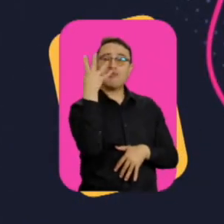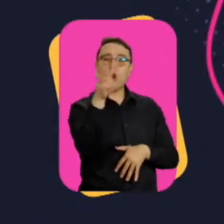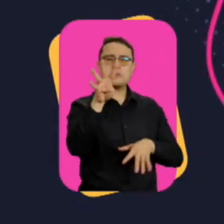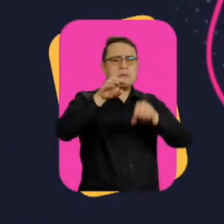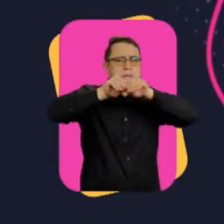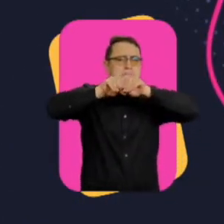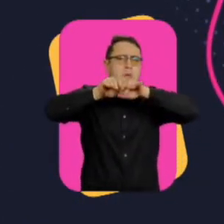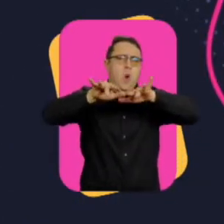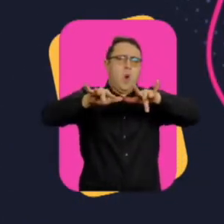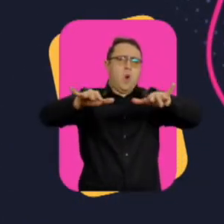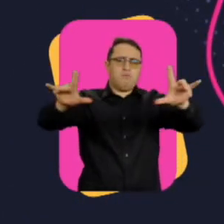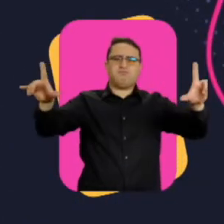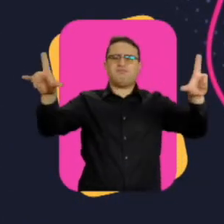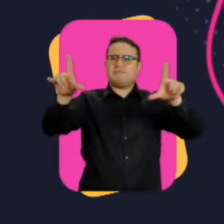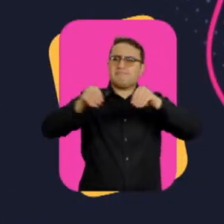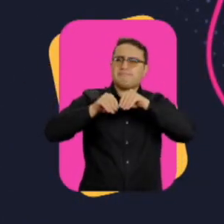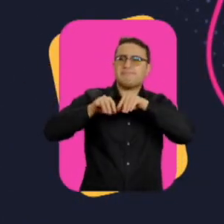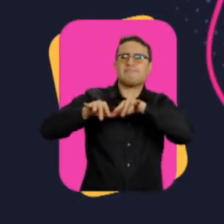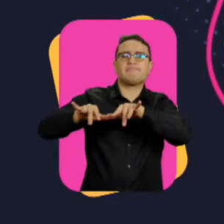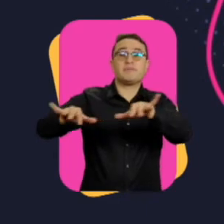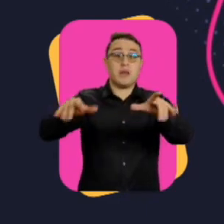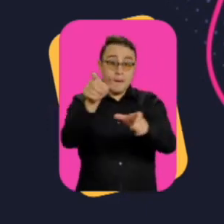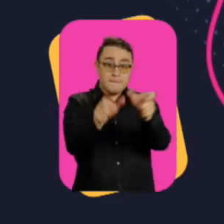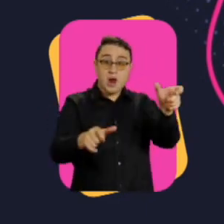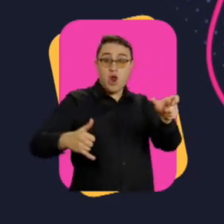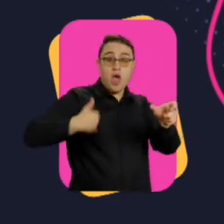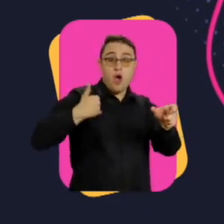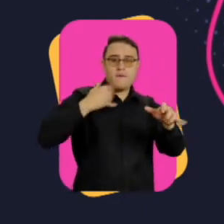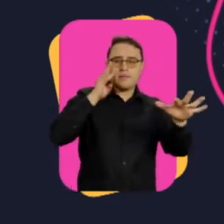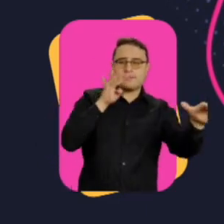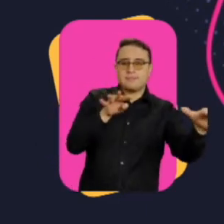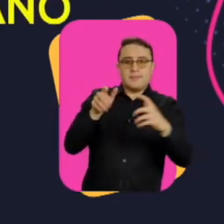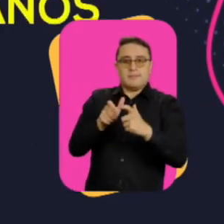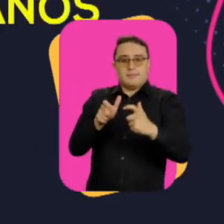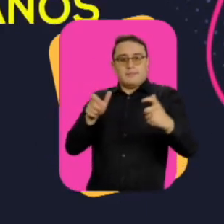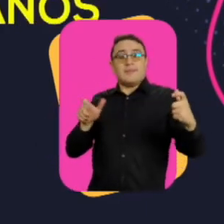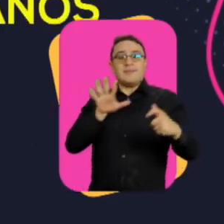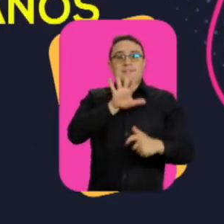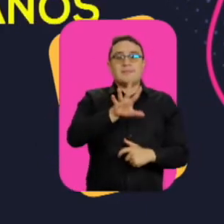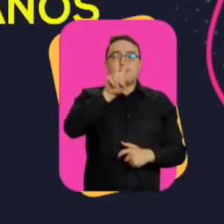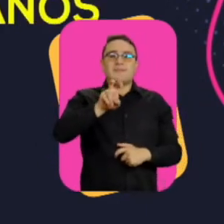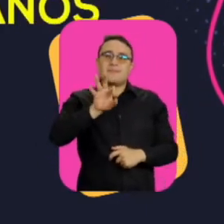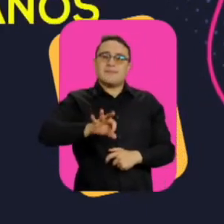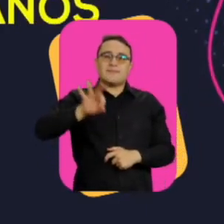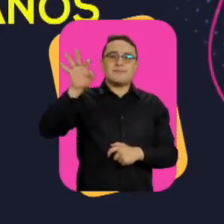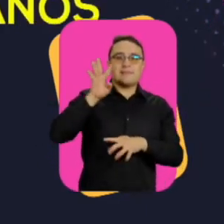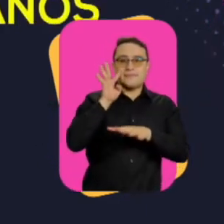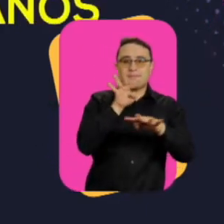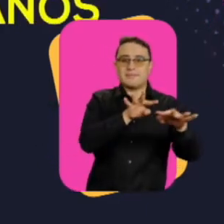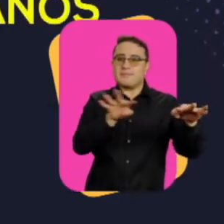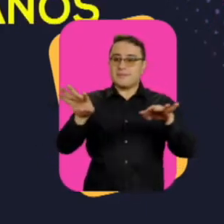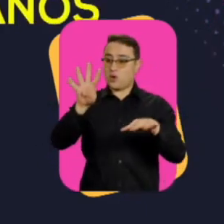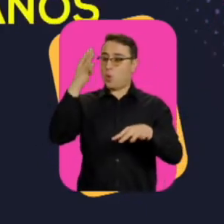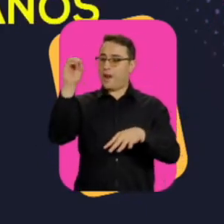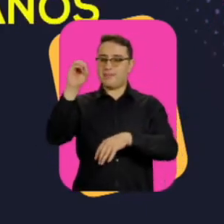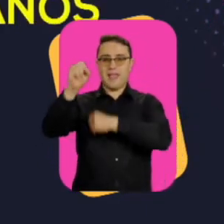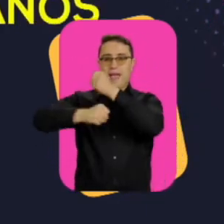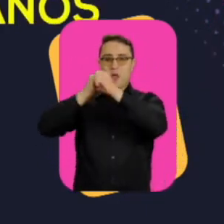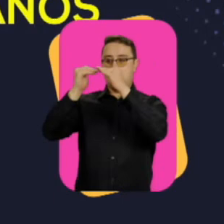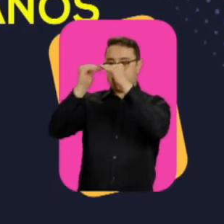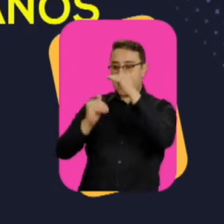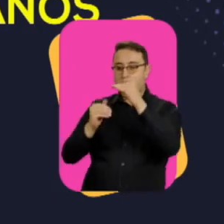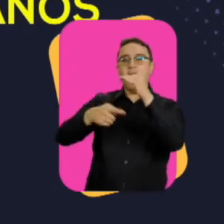nuestra geografía, y el que tiene el público más joven con un 57% de audiencia menor de 40